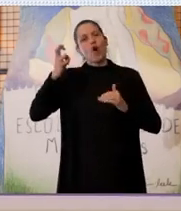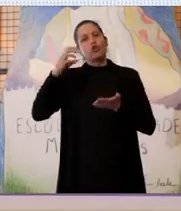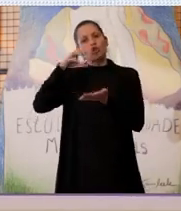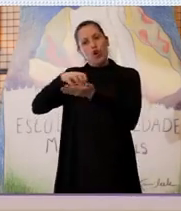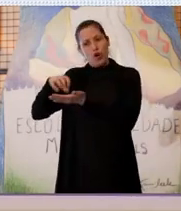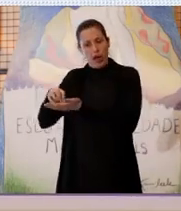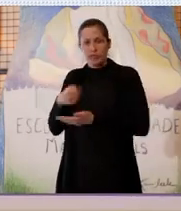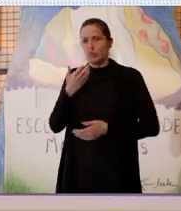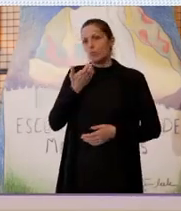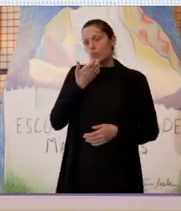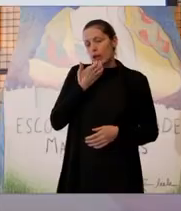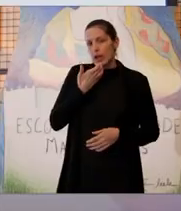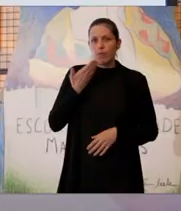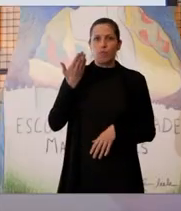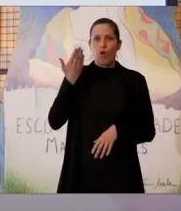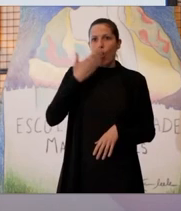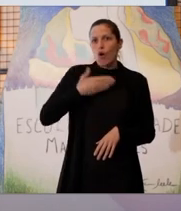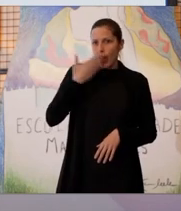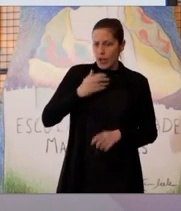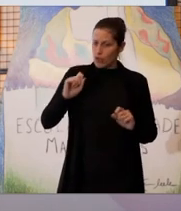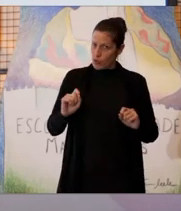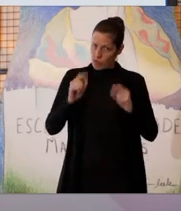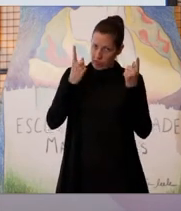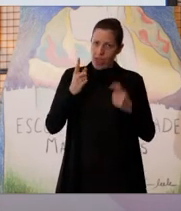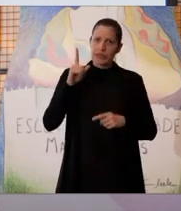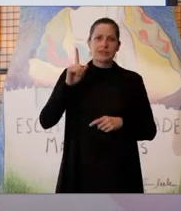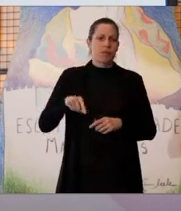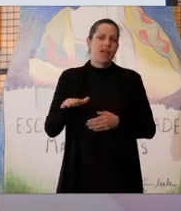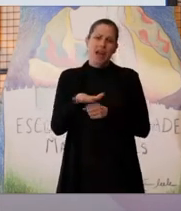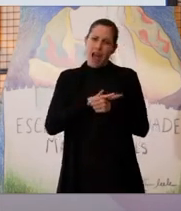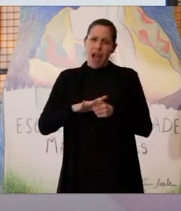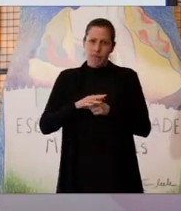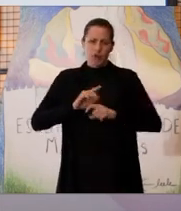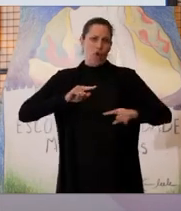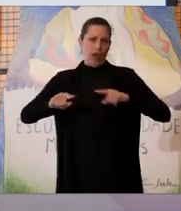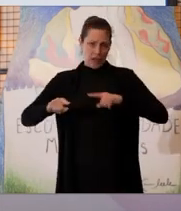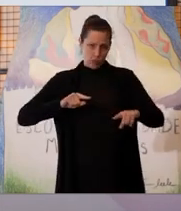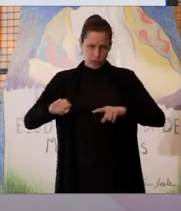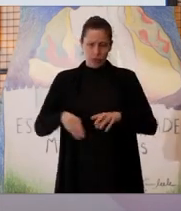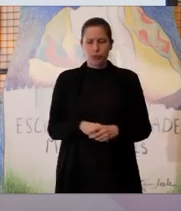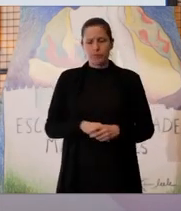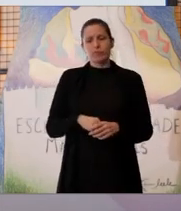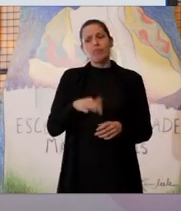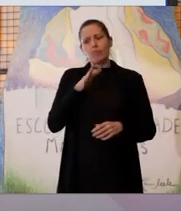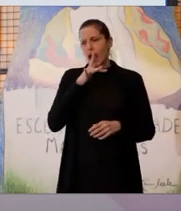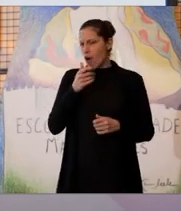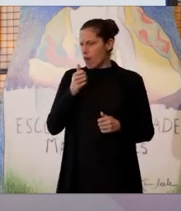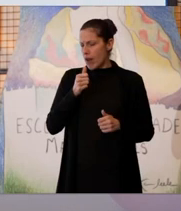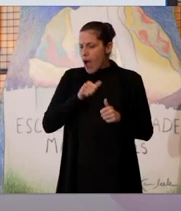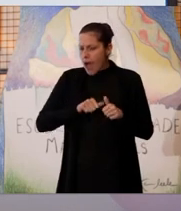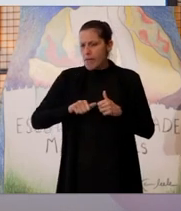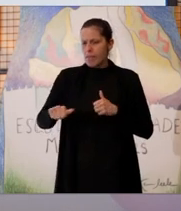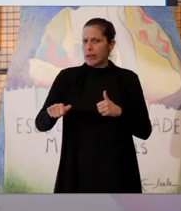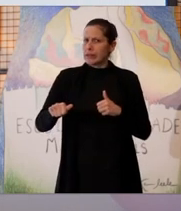colegios oficiales y en el ámbito ejecutivo también y lo vamos a escuchar mucho ahora porque el partido popular no ha cambiado de